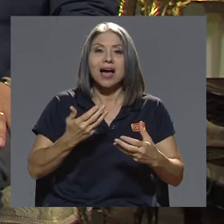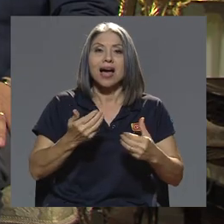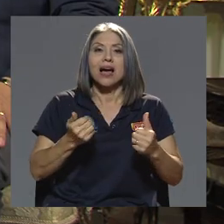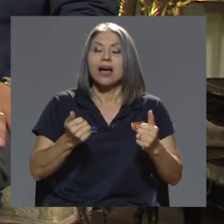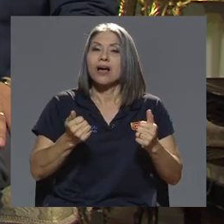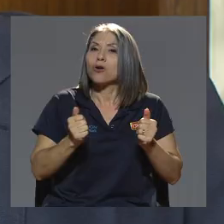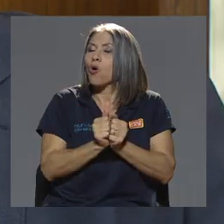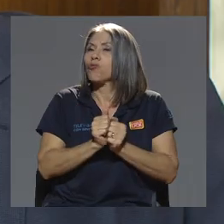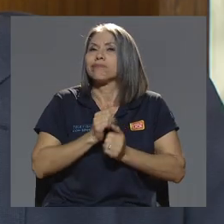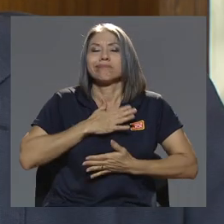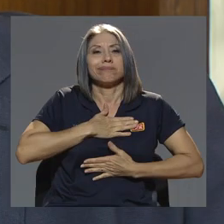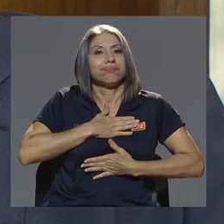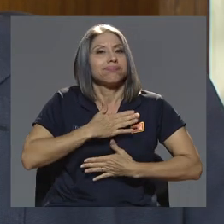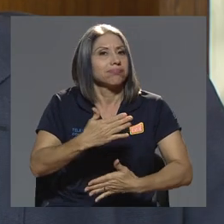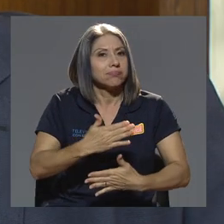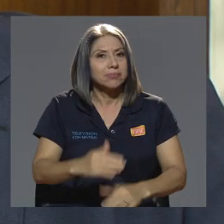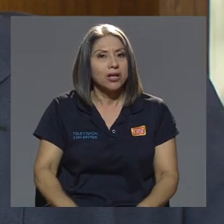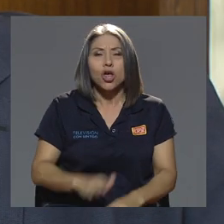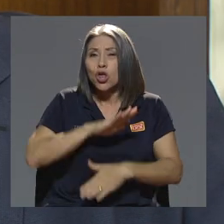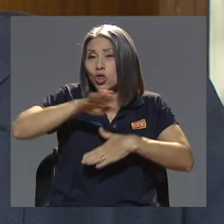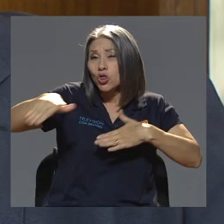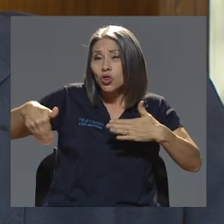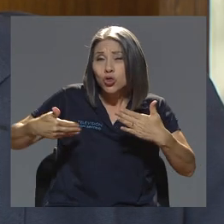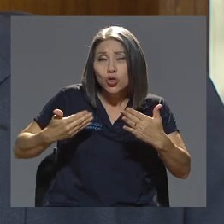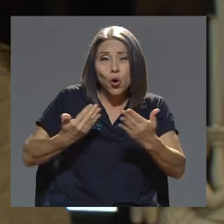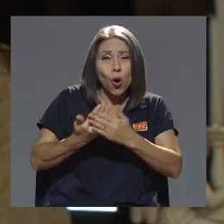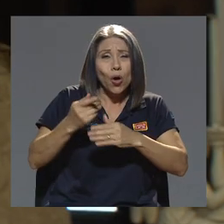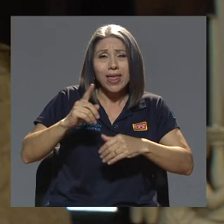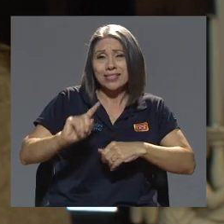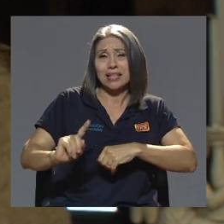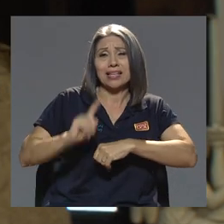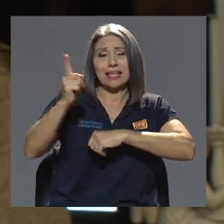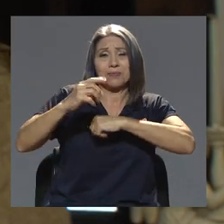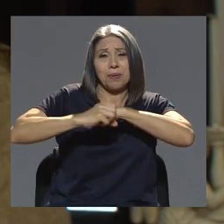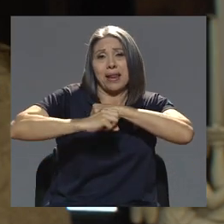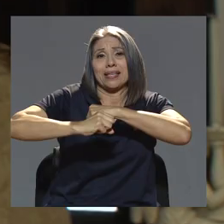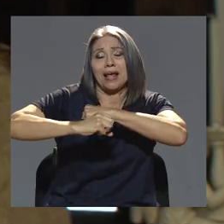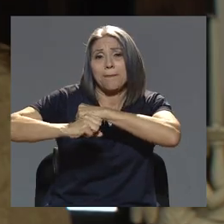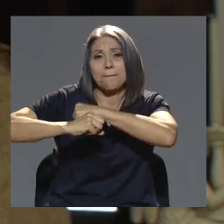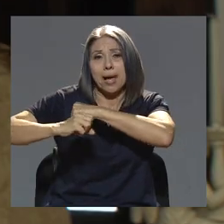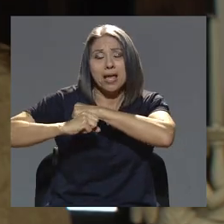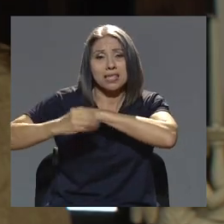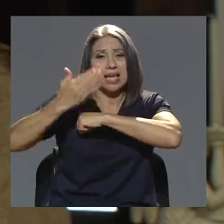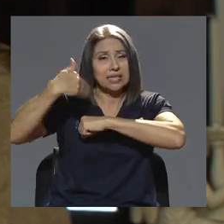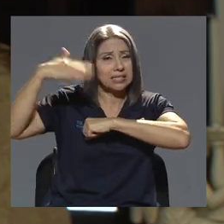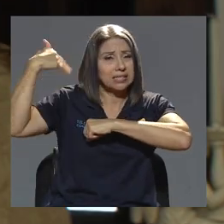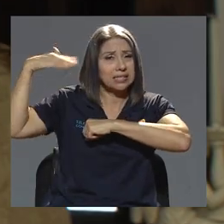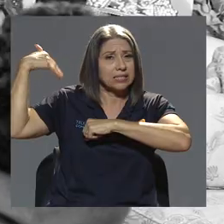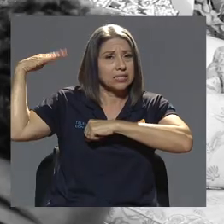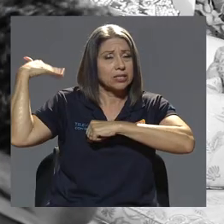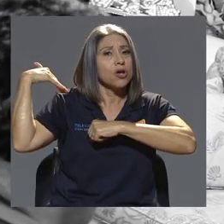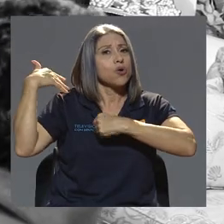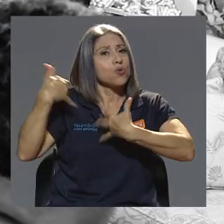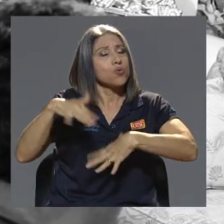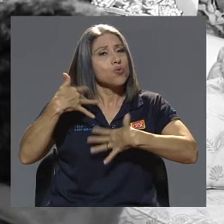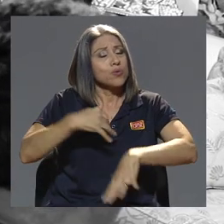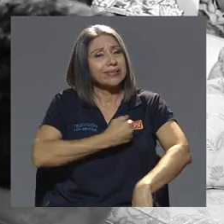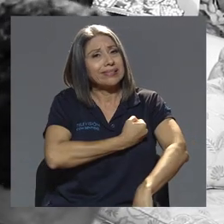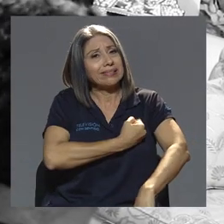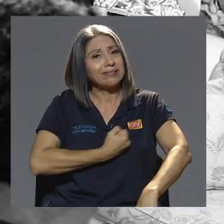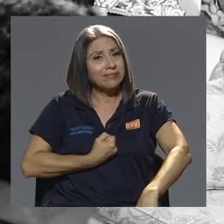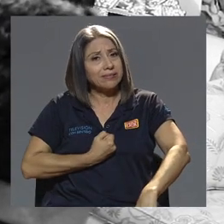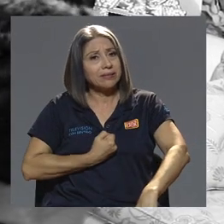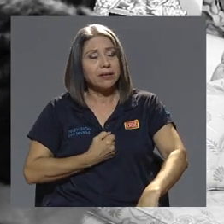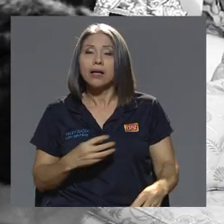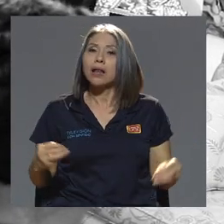con desprendimiento. Todas esas campañas, esas primeras campañas, fueron campañas verdaderamente de sacrificio. ¿Cuál fue la más